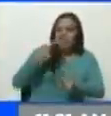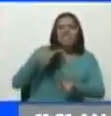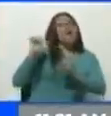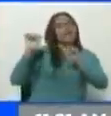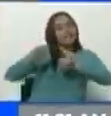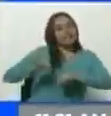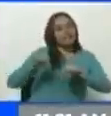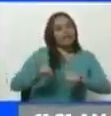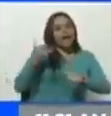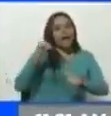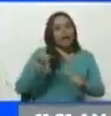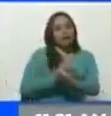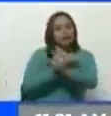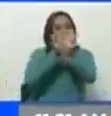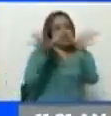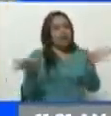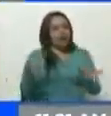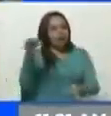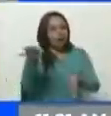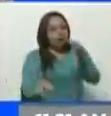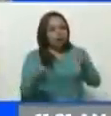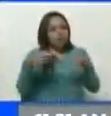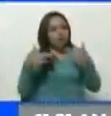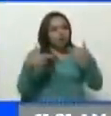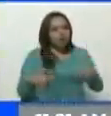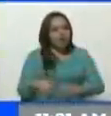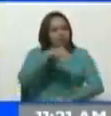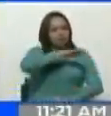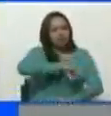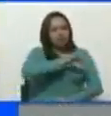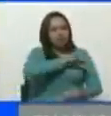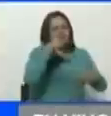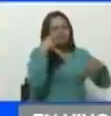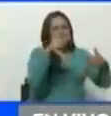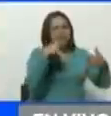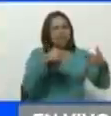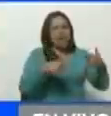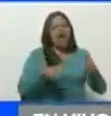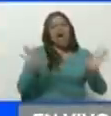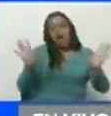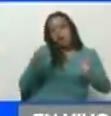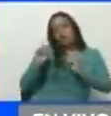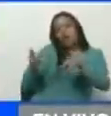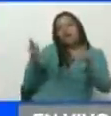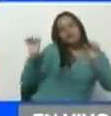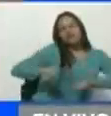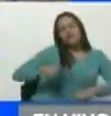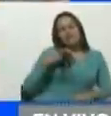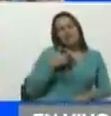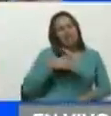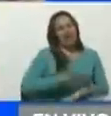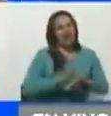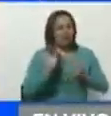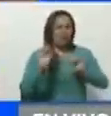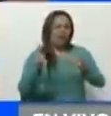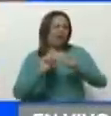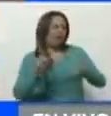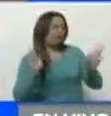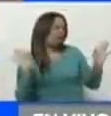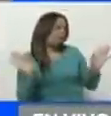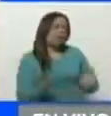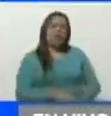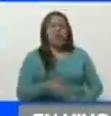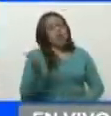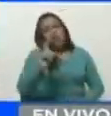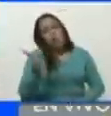sido declarado por la justicia humana, social, etcétera. Entonces dice, bueno, sí, ya está bien, mal hecho, no lo